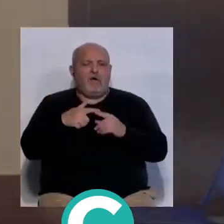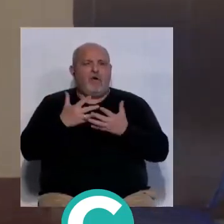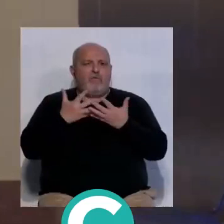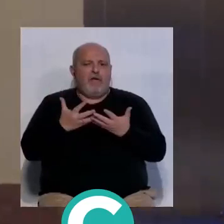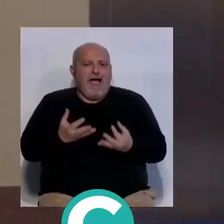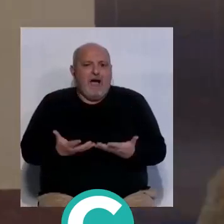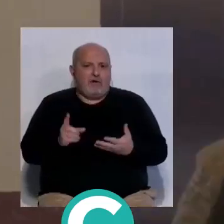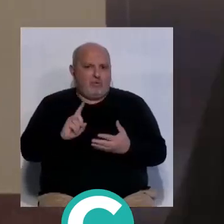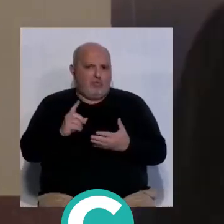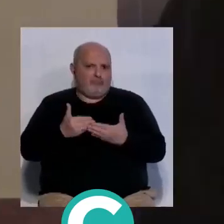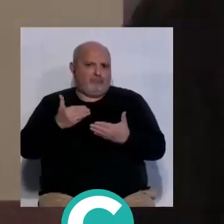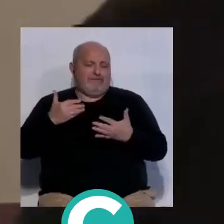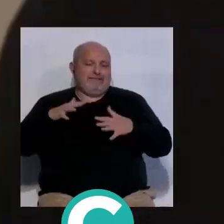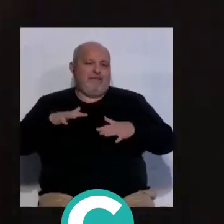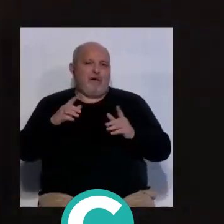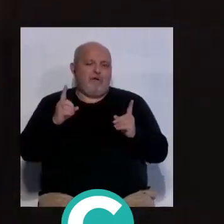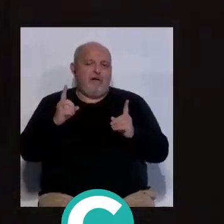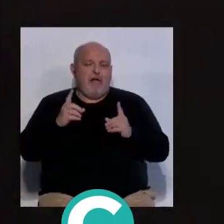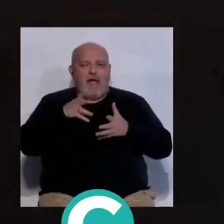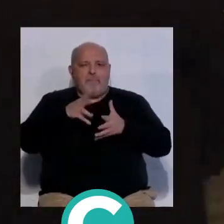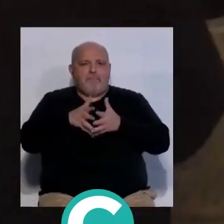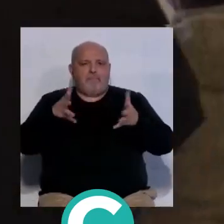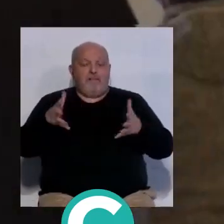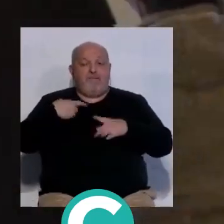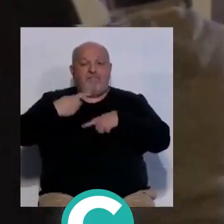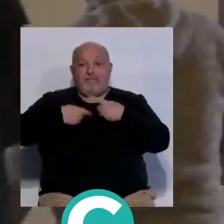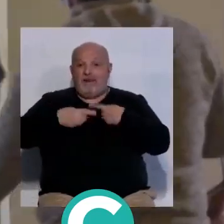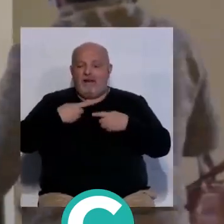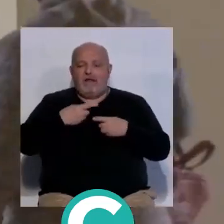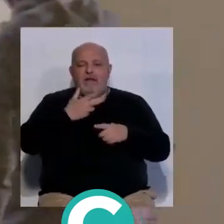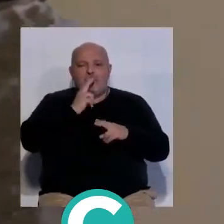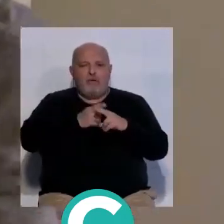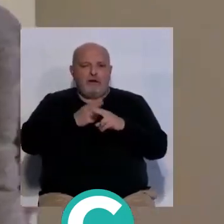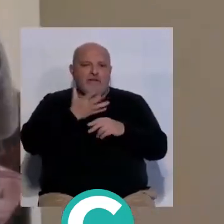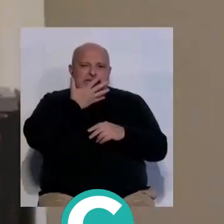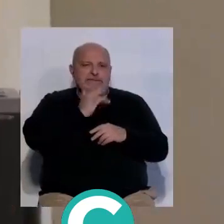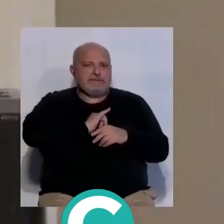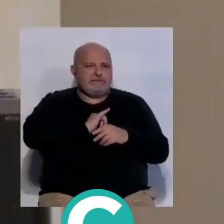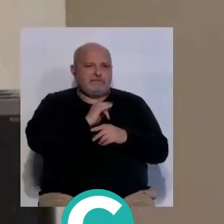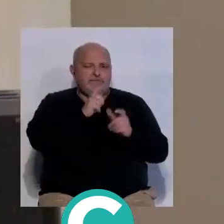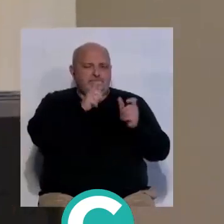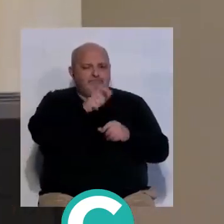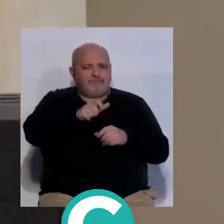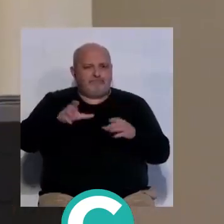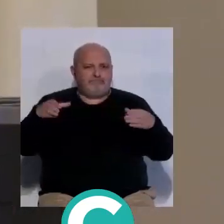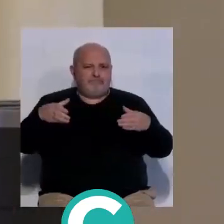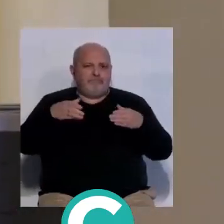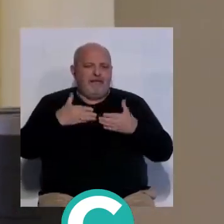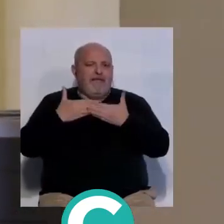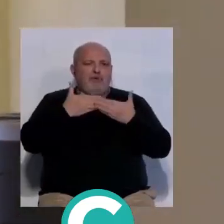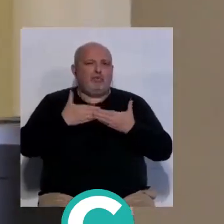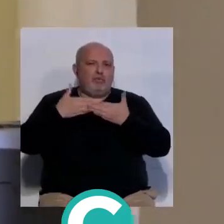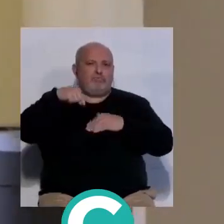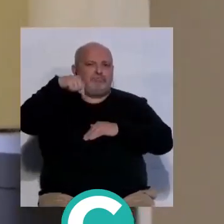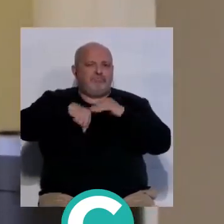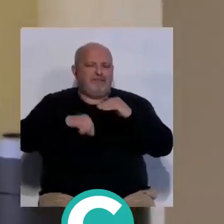ofrecer ahora de nuevas. A estas familias se las ha estado identificando en nuestro hospital y se las ha derivado a hacerse el estudio